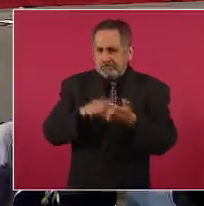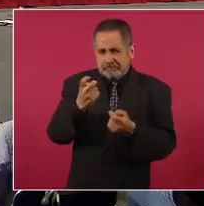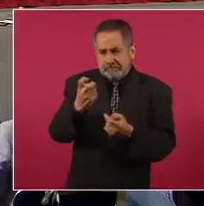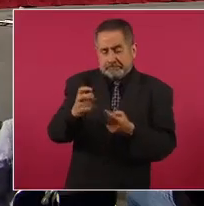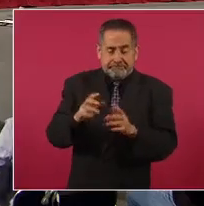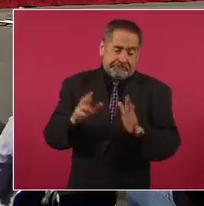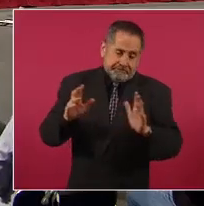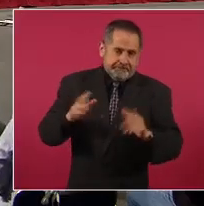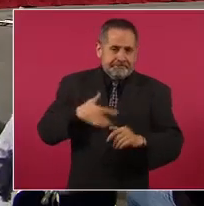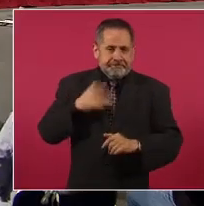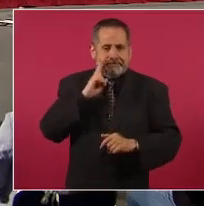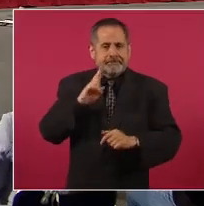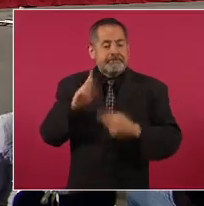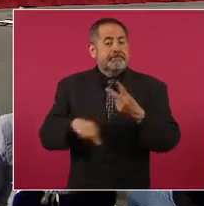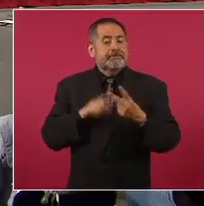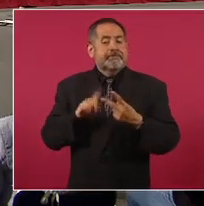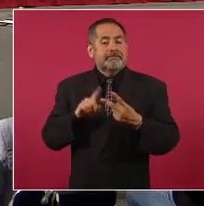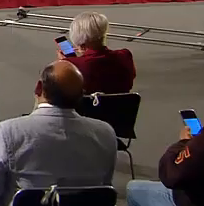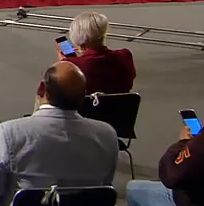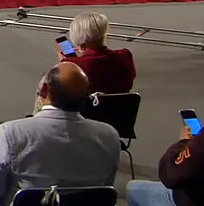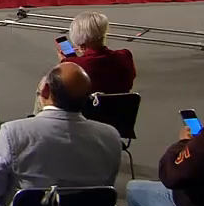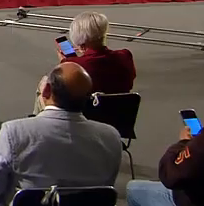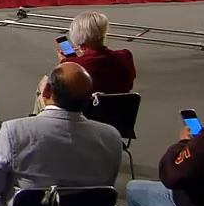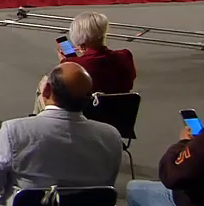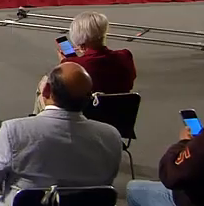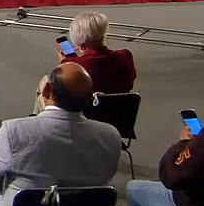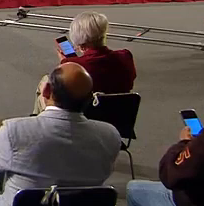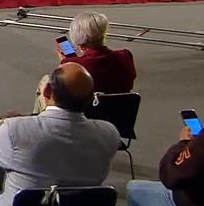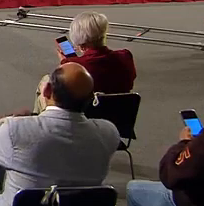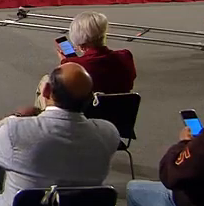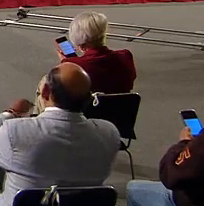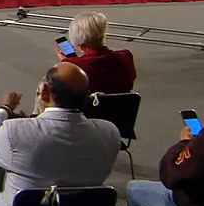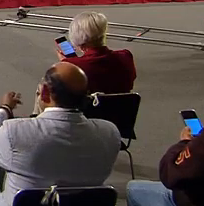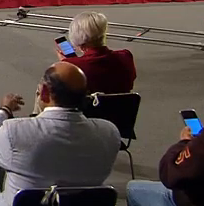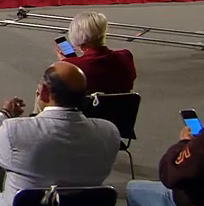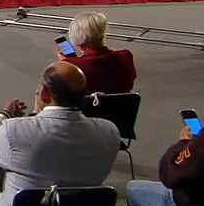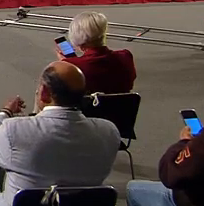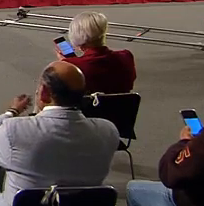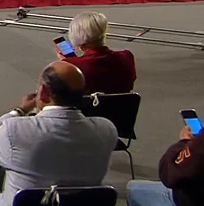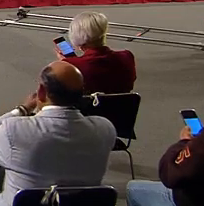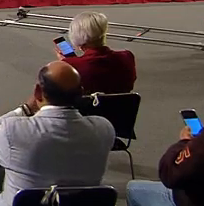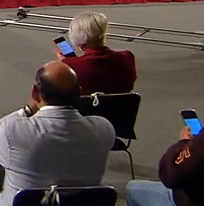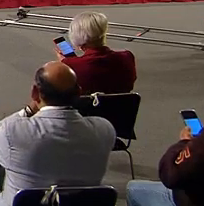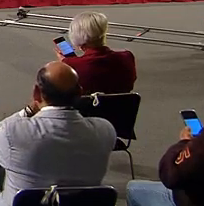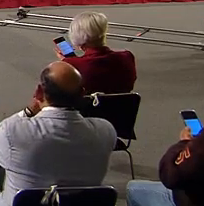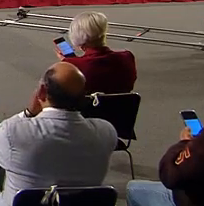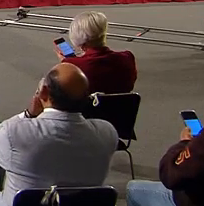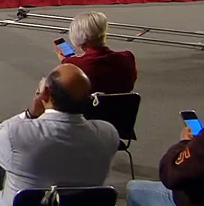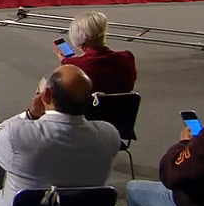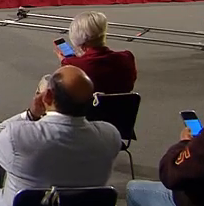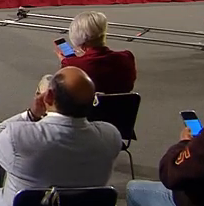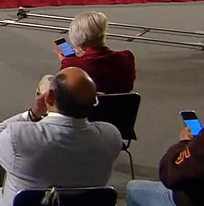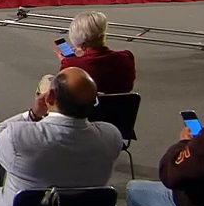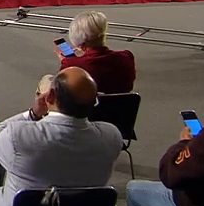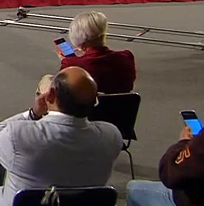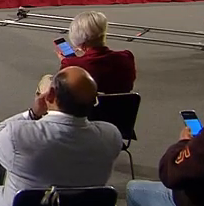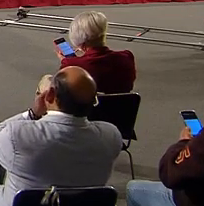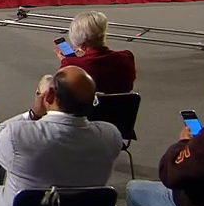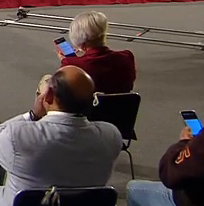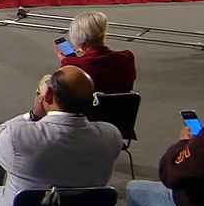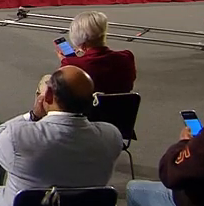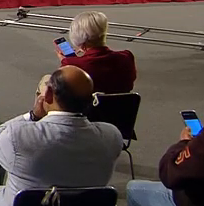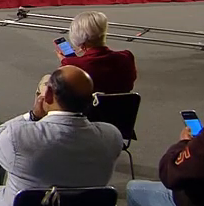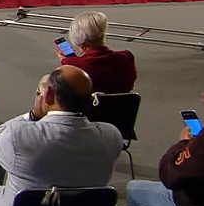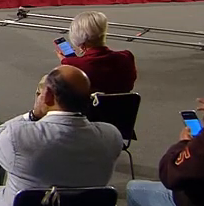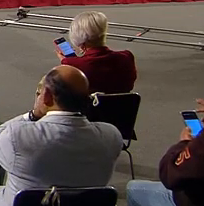hoy. Y, por supuesto, la Comisión por la Verdad en el Esclarecimiento Histórico y el Impulso a la Justicia de las Violaciones Graves